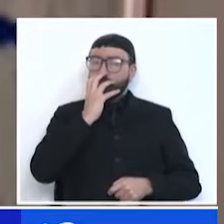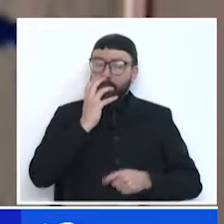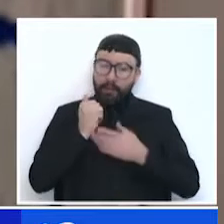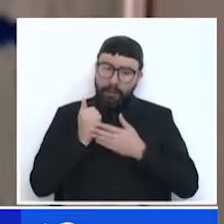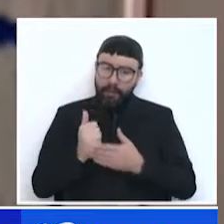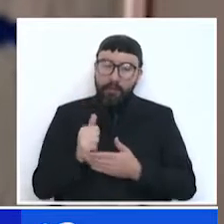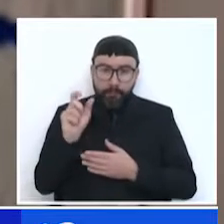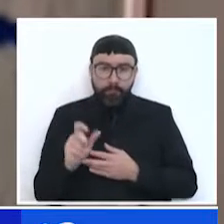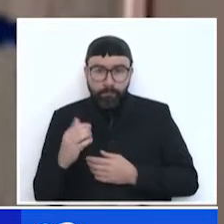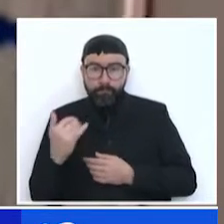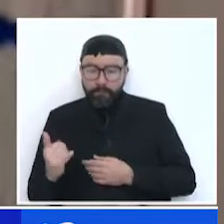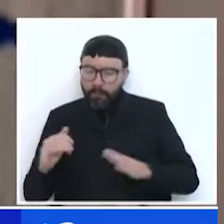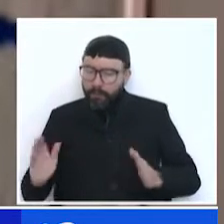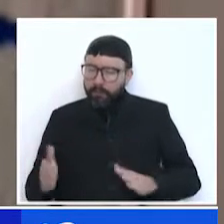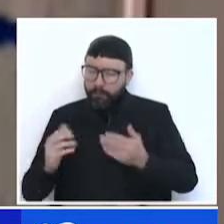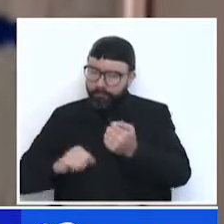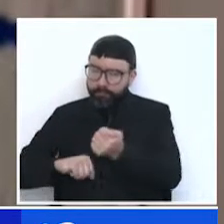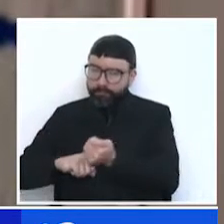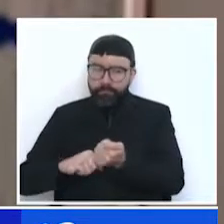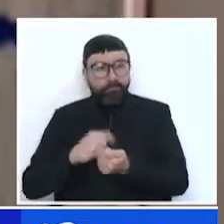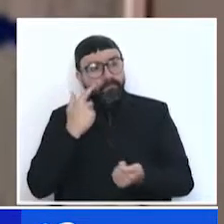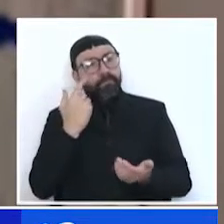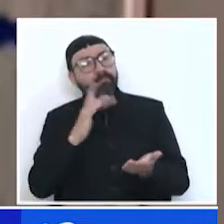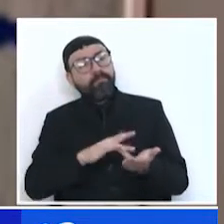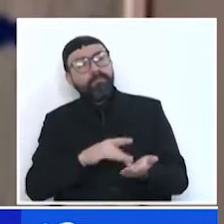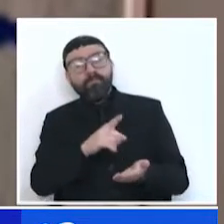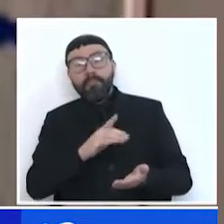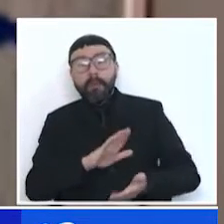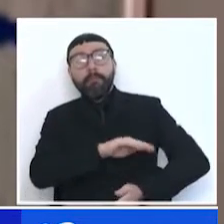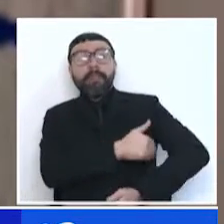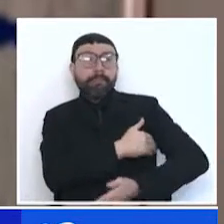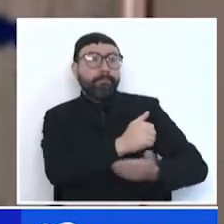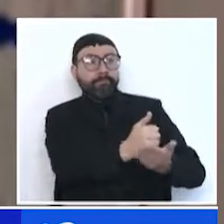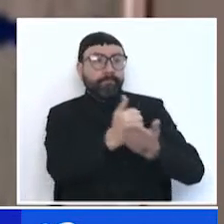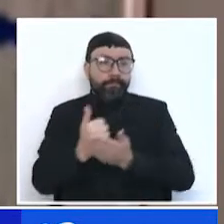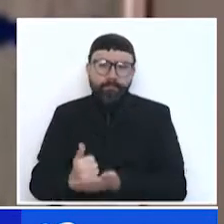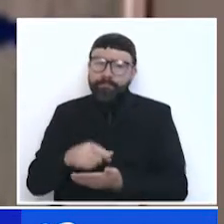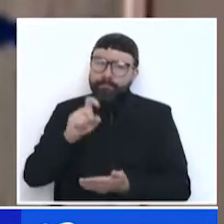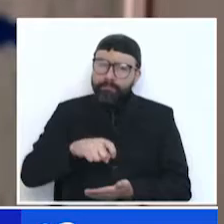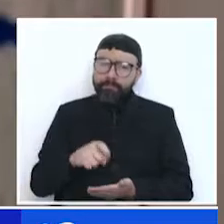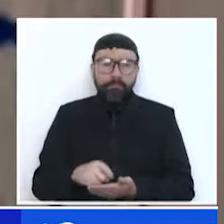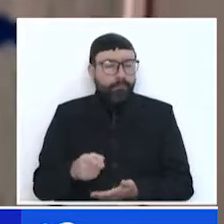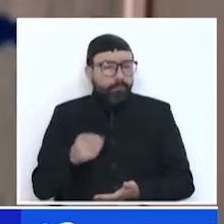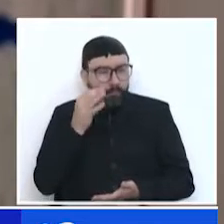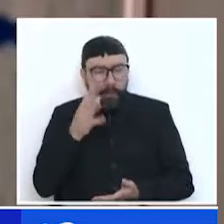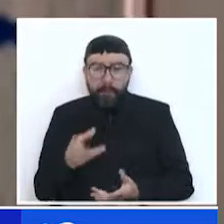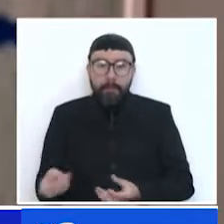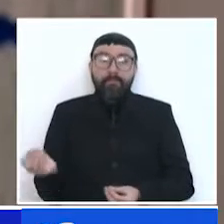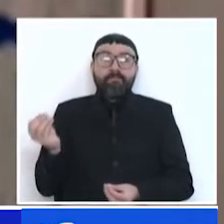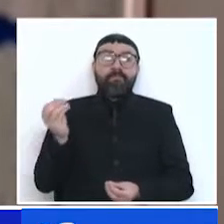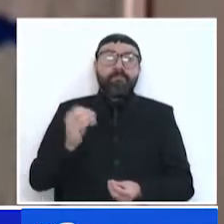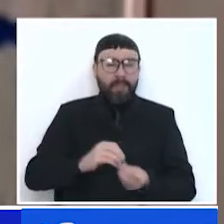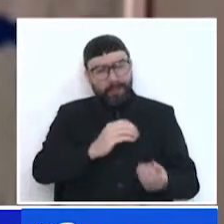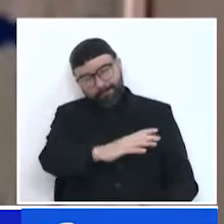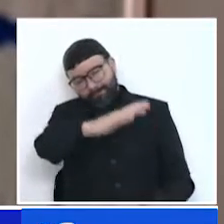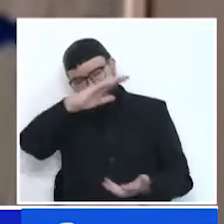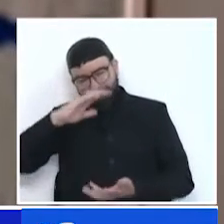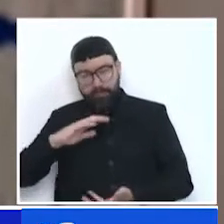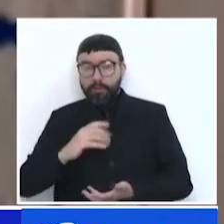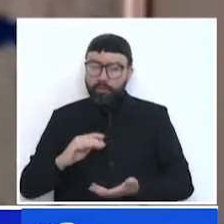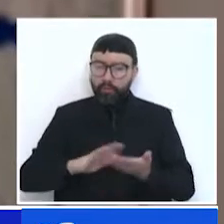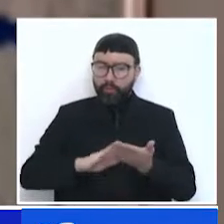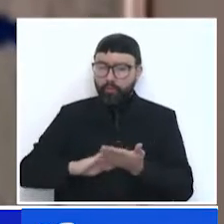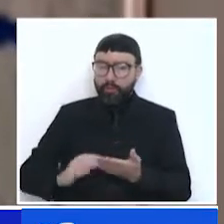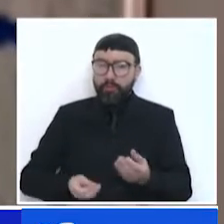de hacer la gestión con el ministerio y con el proveedor, a ver si pueden aumentar la capacidad para suministro